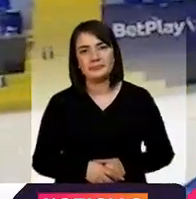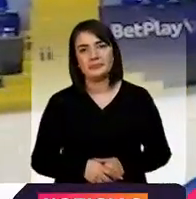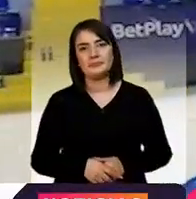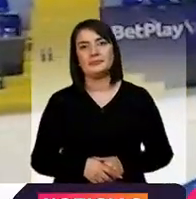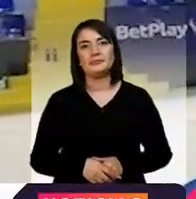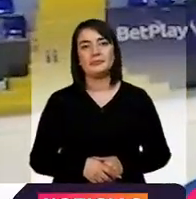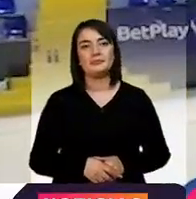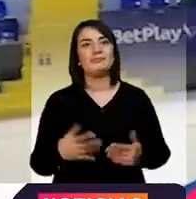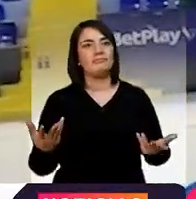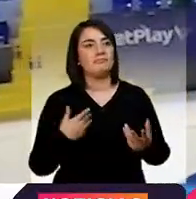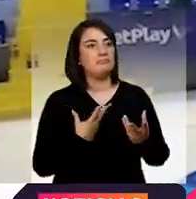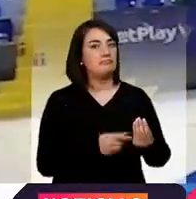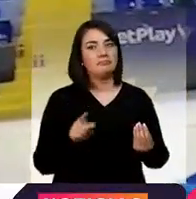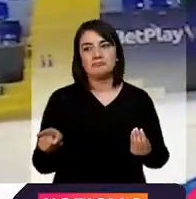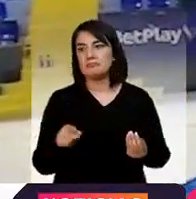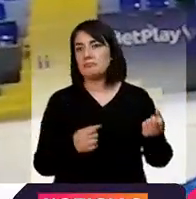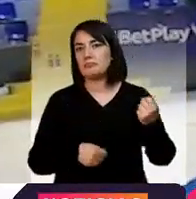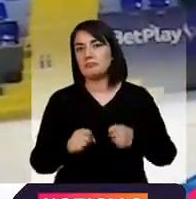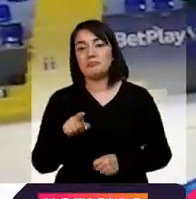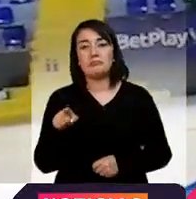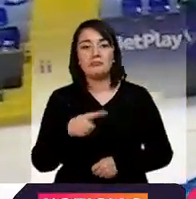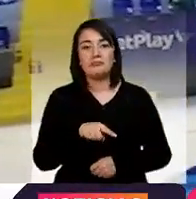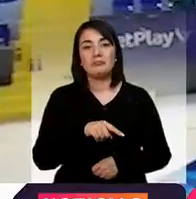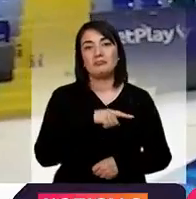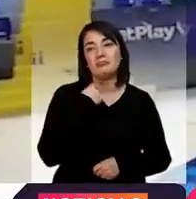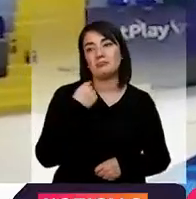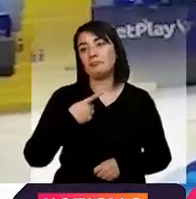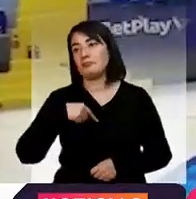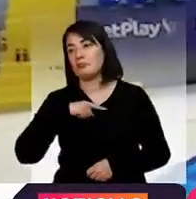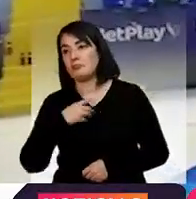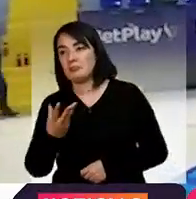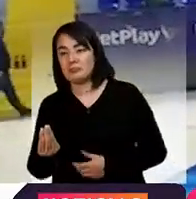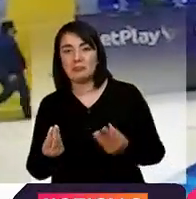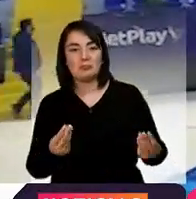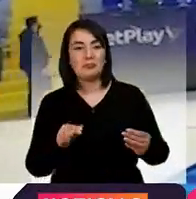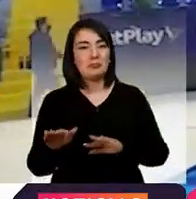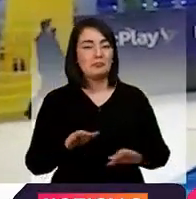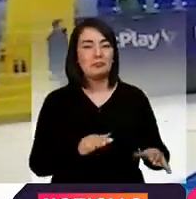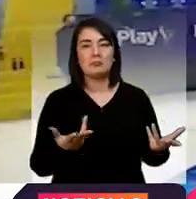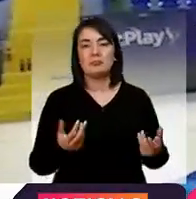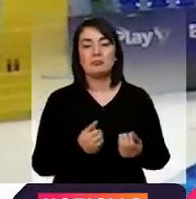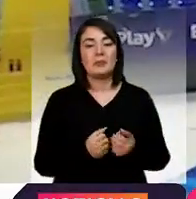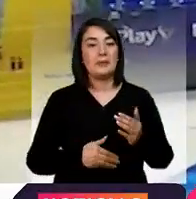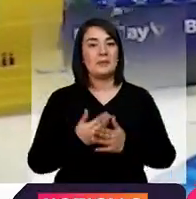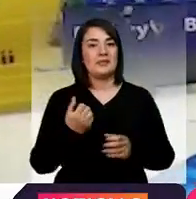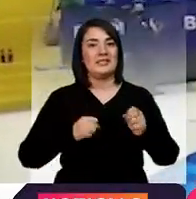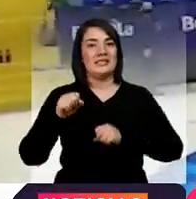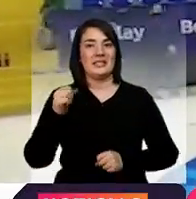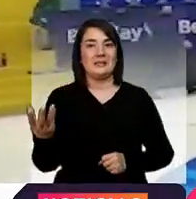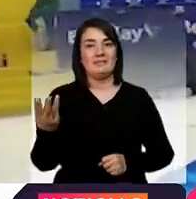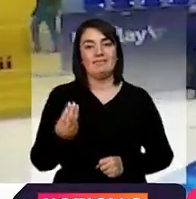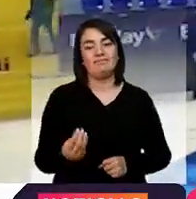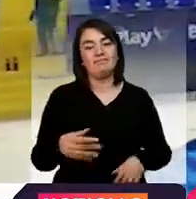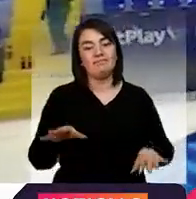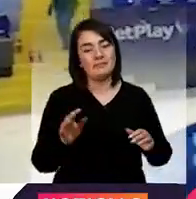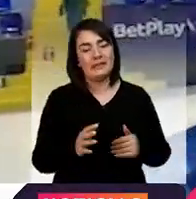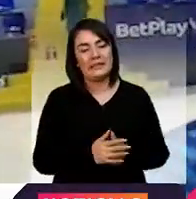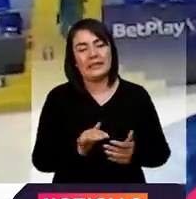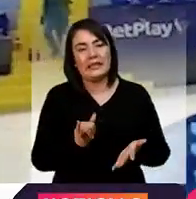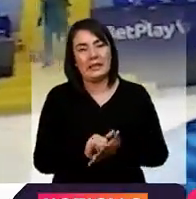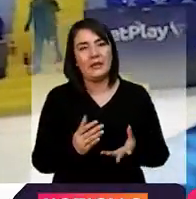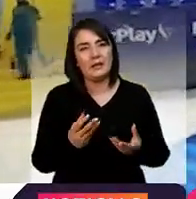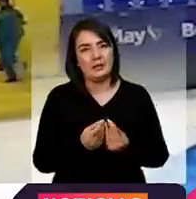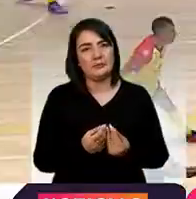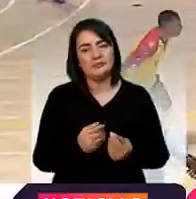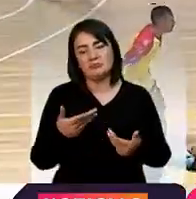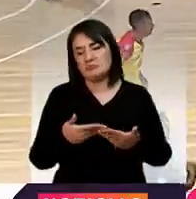equipo es favorito. Ellos perdieron, nosotros perdimos, los debutantes ganan. Entonces creo que el torneo está